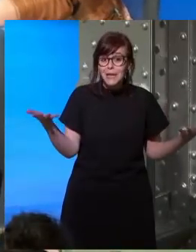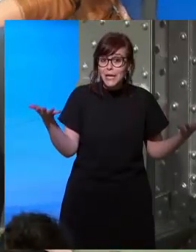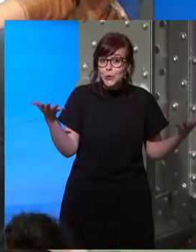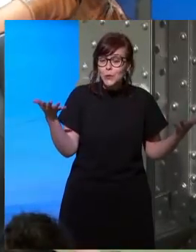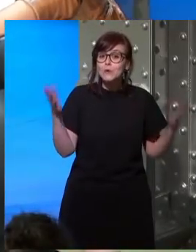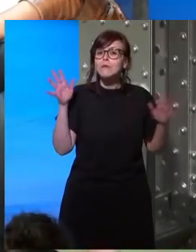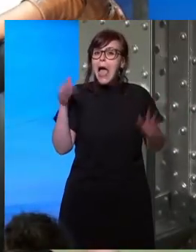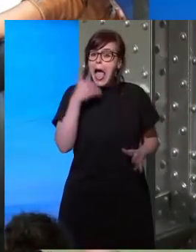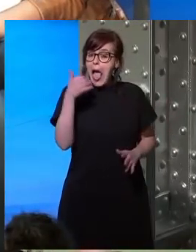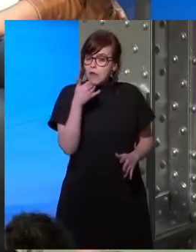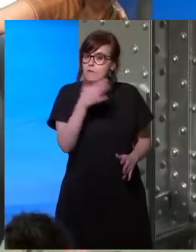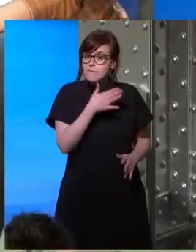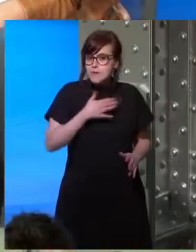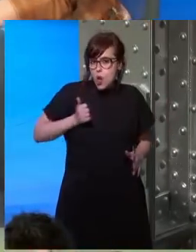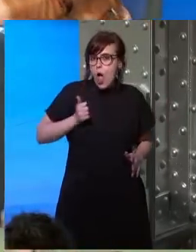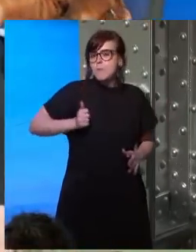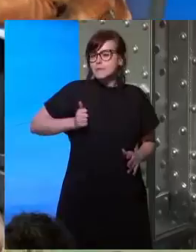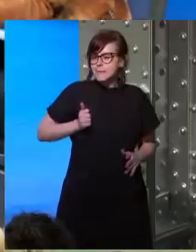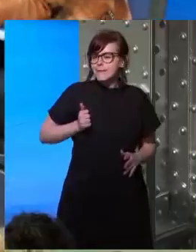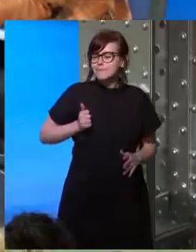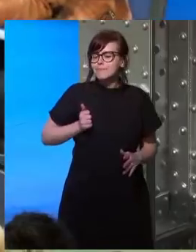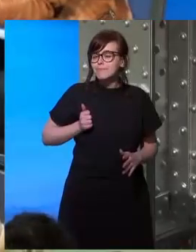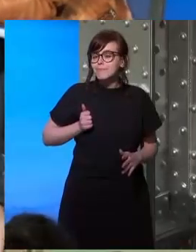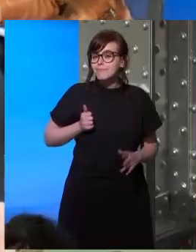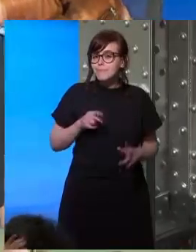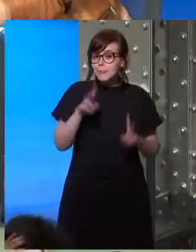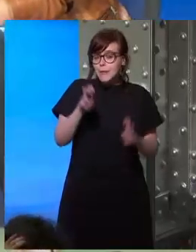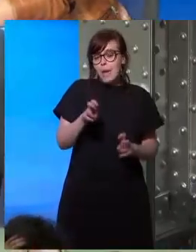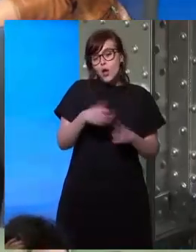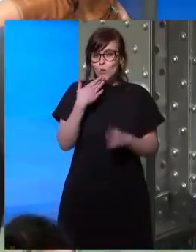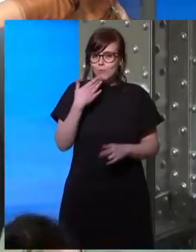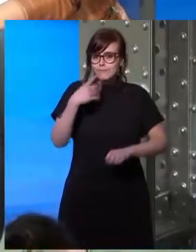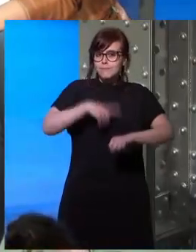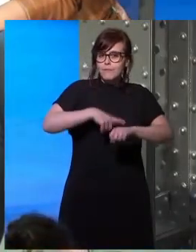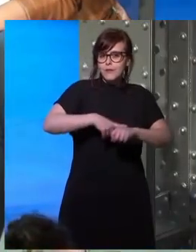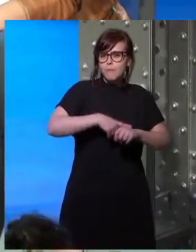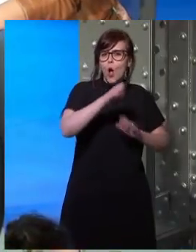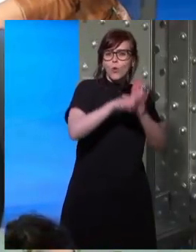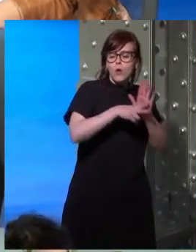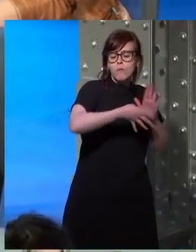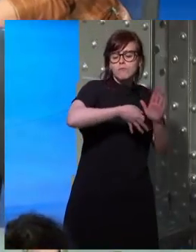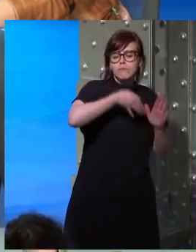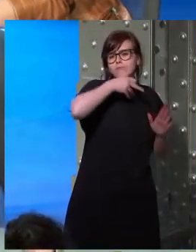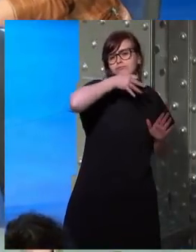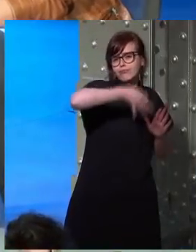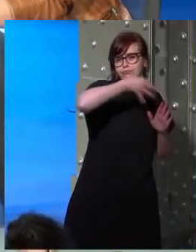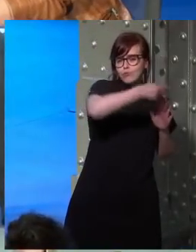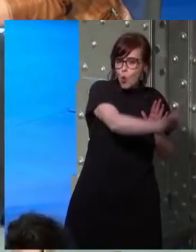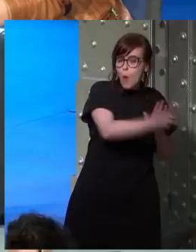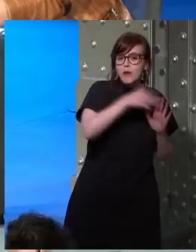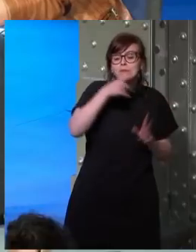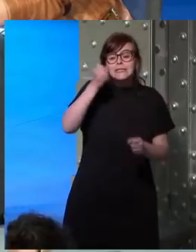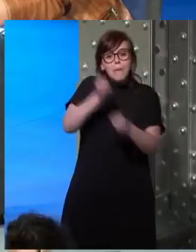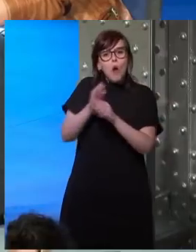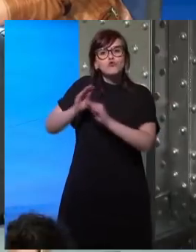que una cosa es gastar tiempo en todo eso, pero otra es gastarlo reconociendo un trabajo. Y ahí sí que creo que